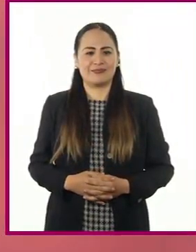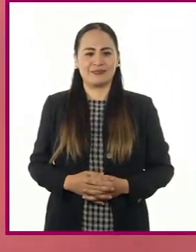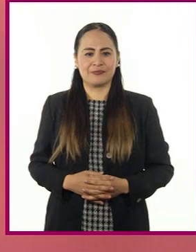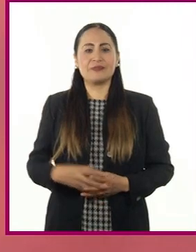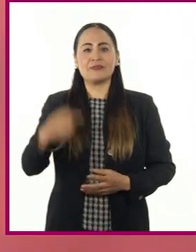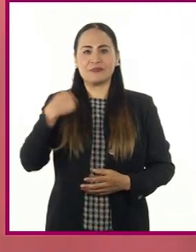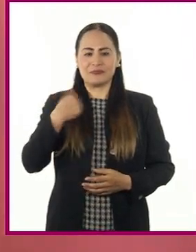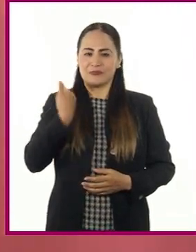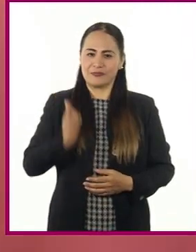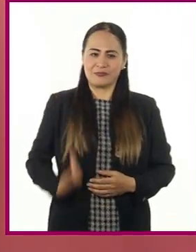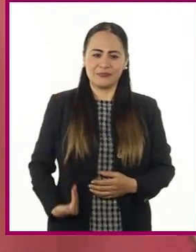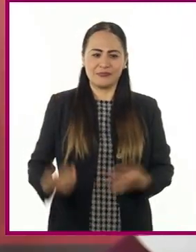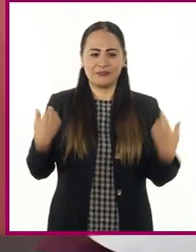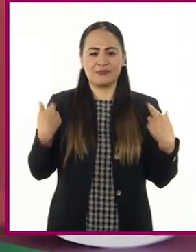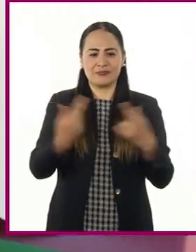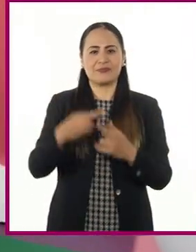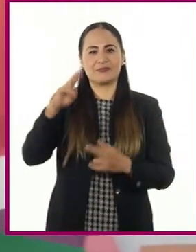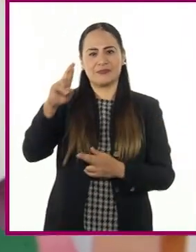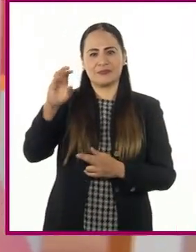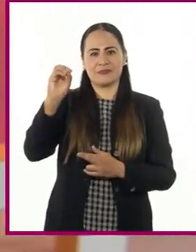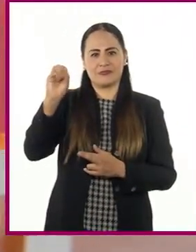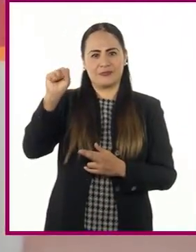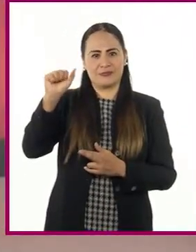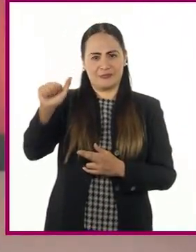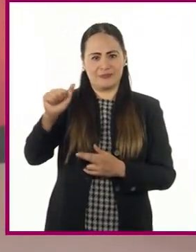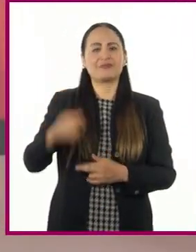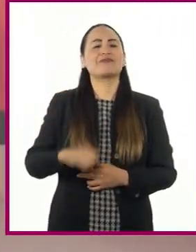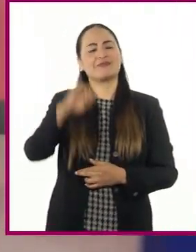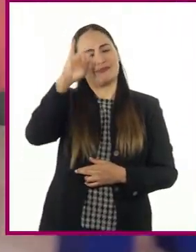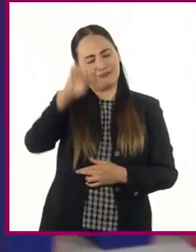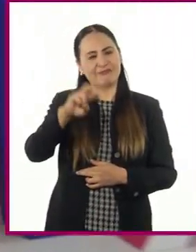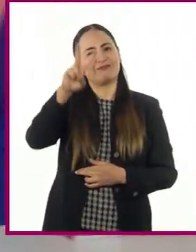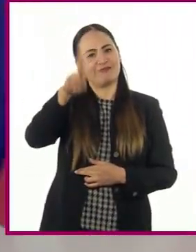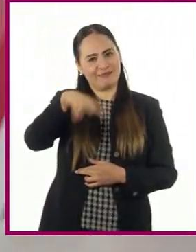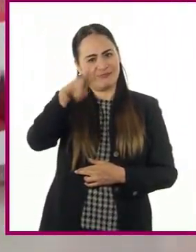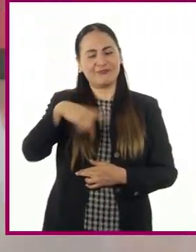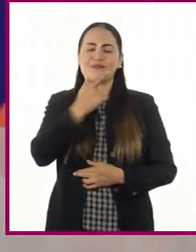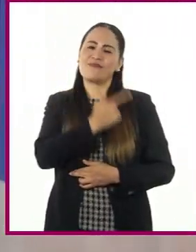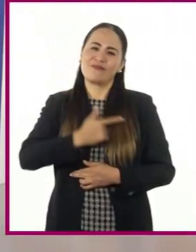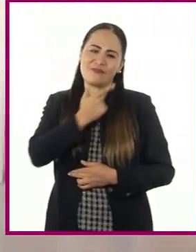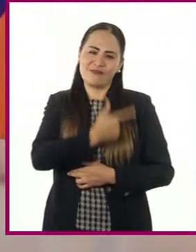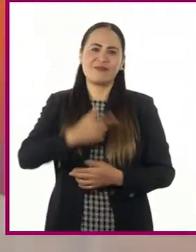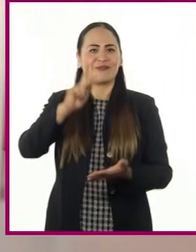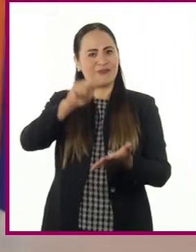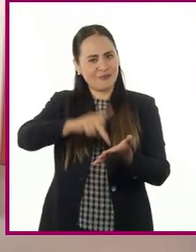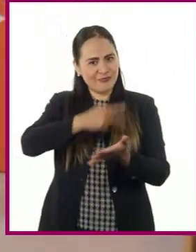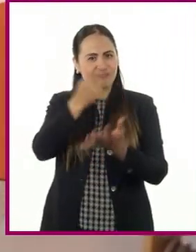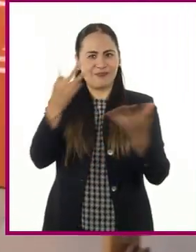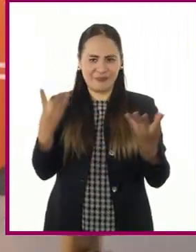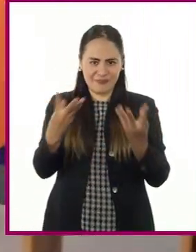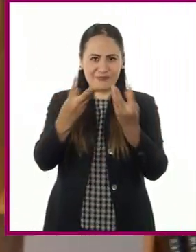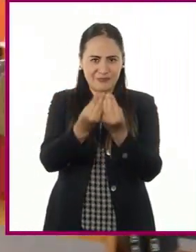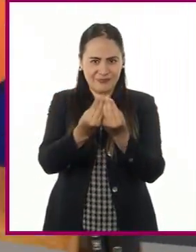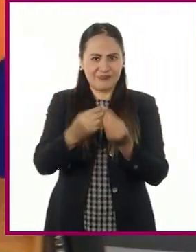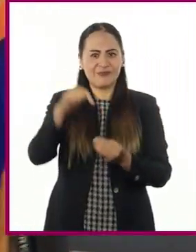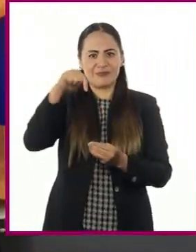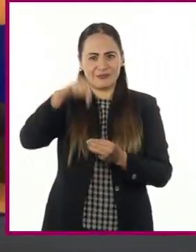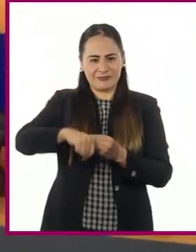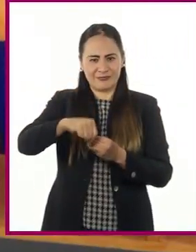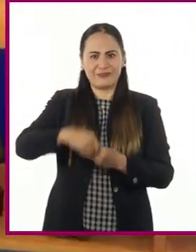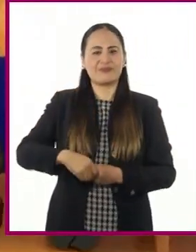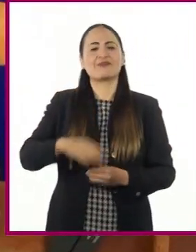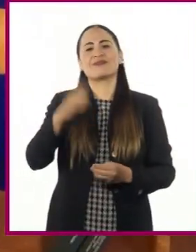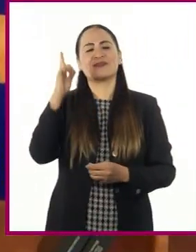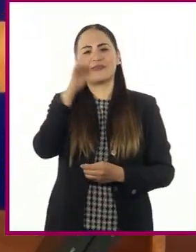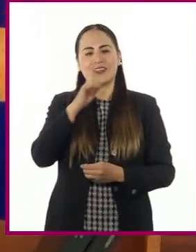Yo soy la profesora Rosestela Gómez Rojo. Efectivamente, es un gusto encontrarnos por aquí, en una sesión más